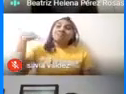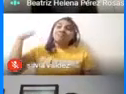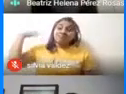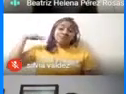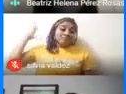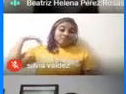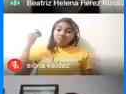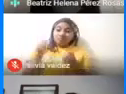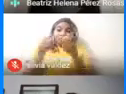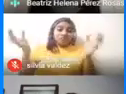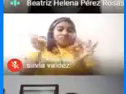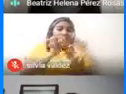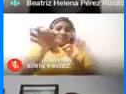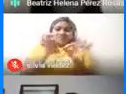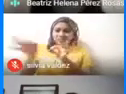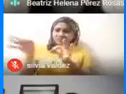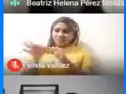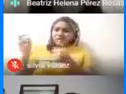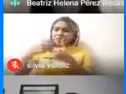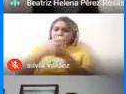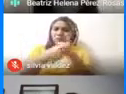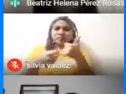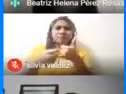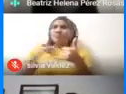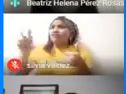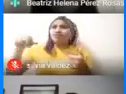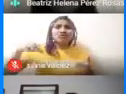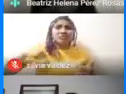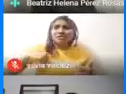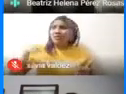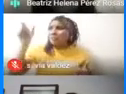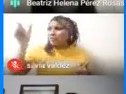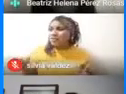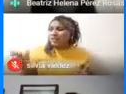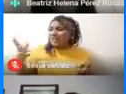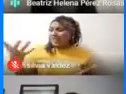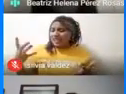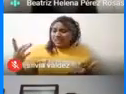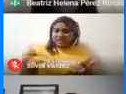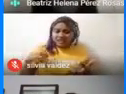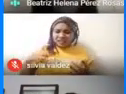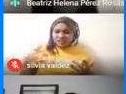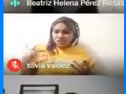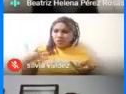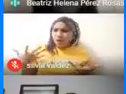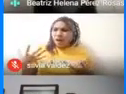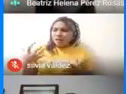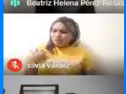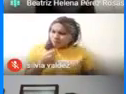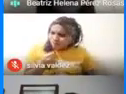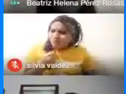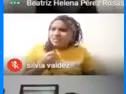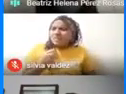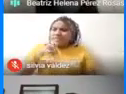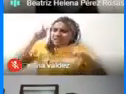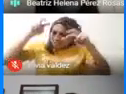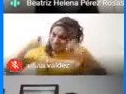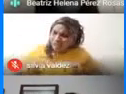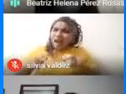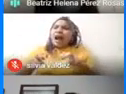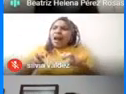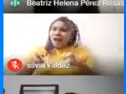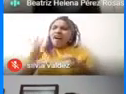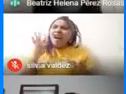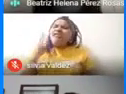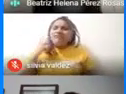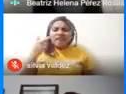muchos municipios decían yo quiero ser turística, pero no tenían un doliente, no tenían ese andamiaje institucional que se sentara a ver cuáles